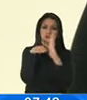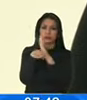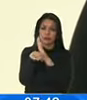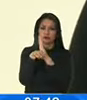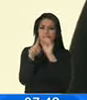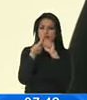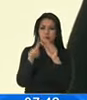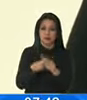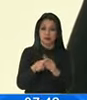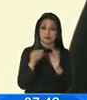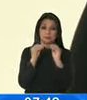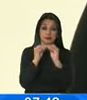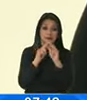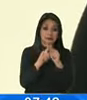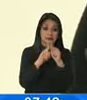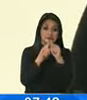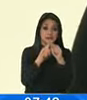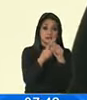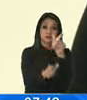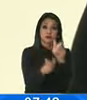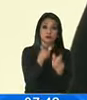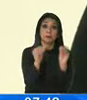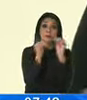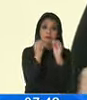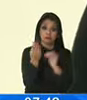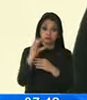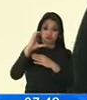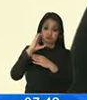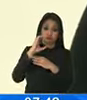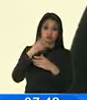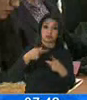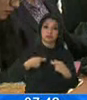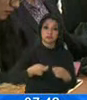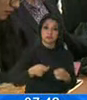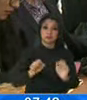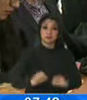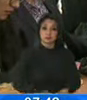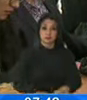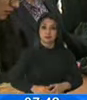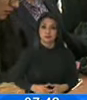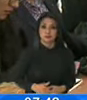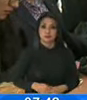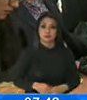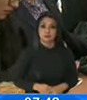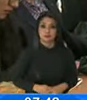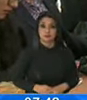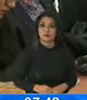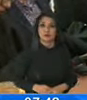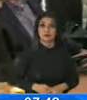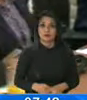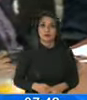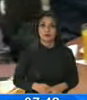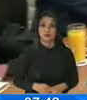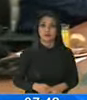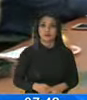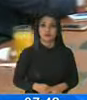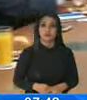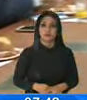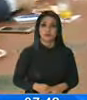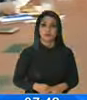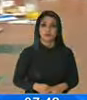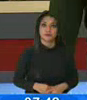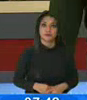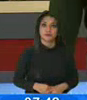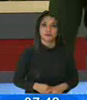crédito, las familias también tienen más recursos para poder gastar. Con realización de Héctor Romero, informó Adriana